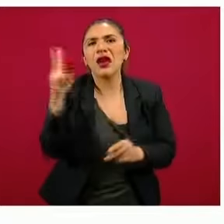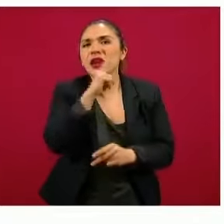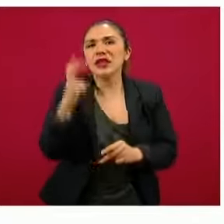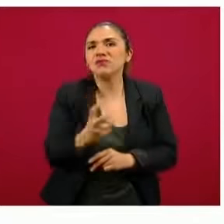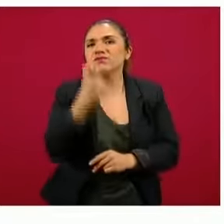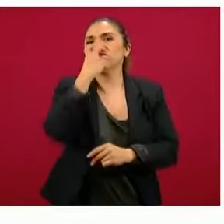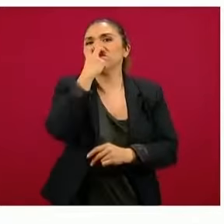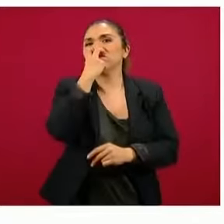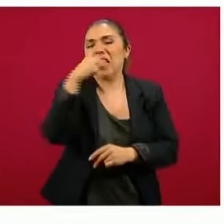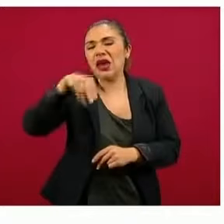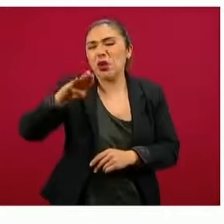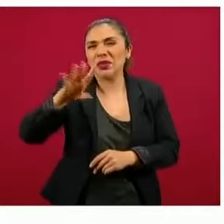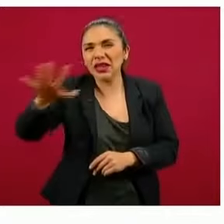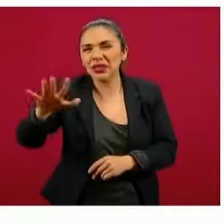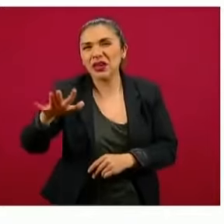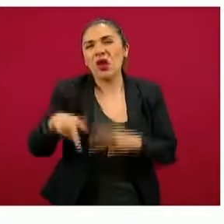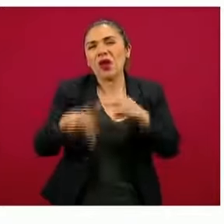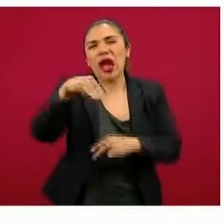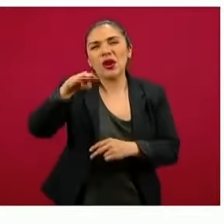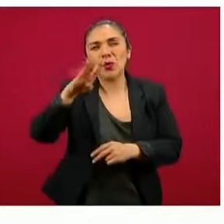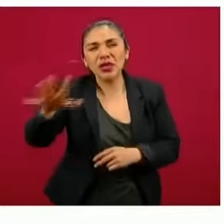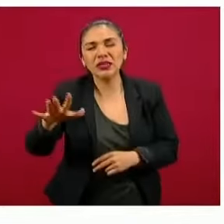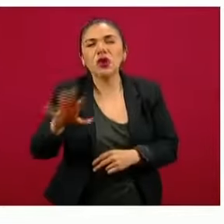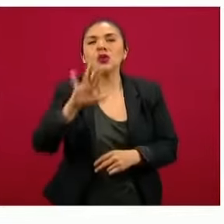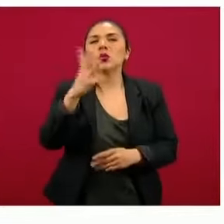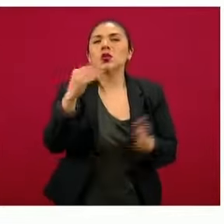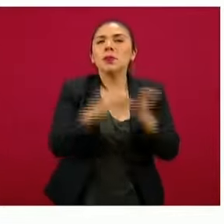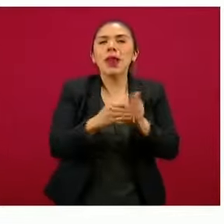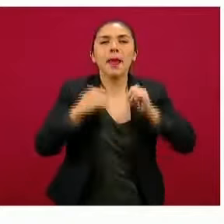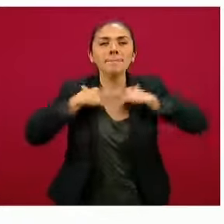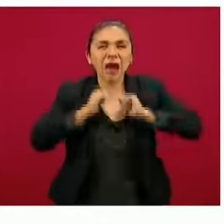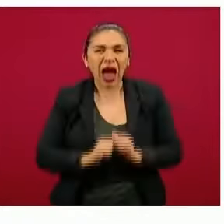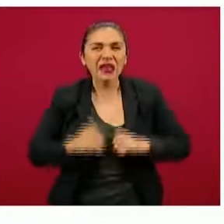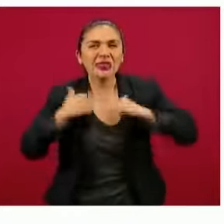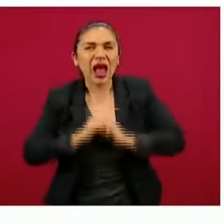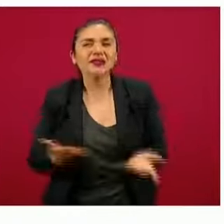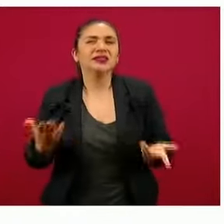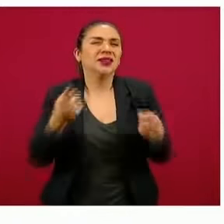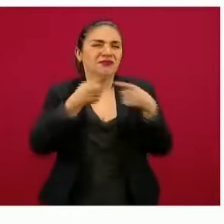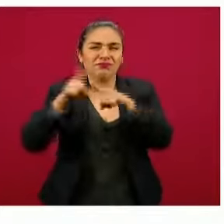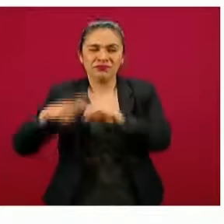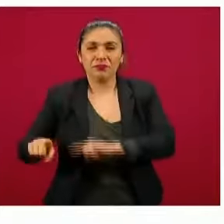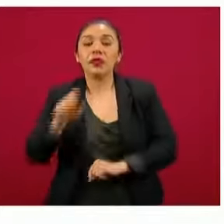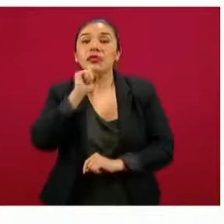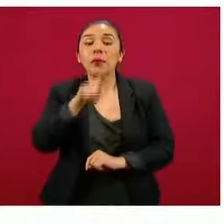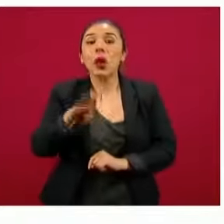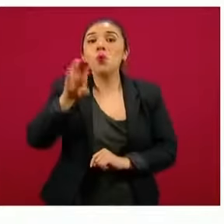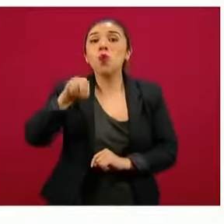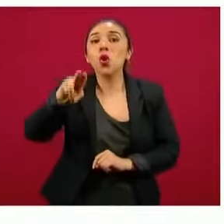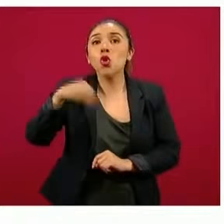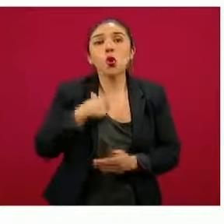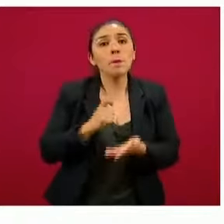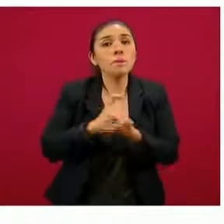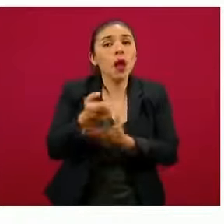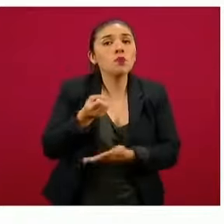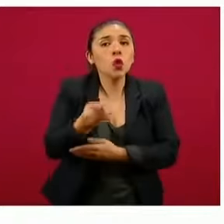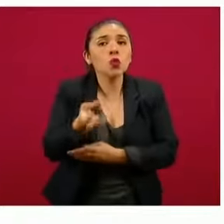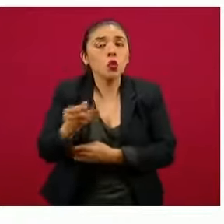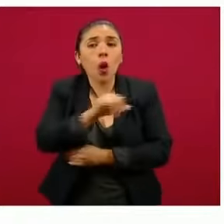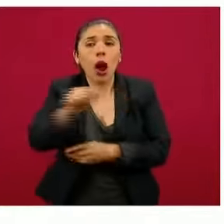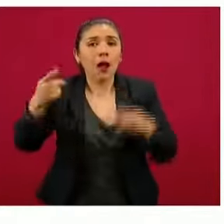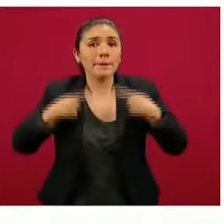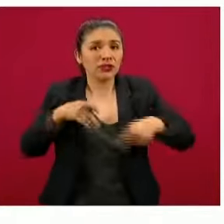respiradores N95, KN95, 54,000 batas, en fin. También los bonos que hemos dado al